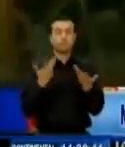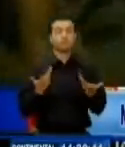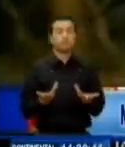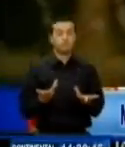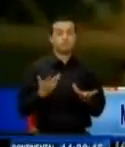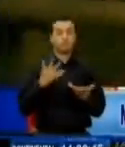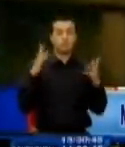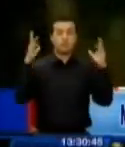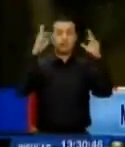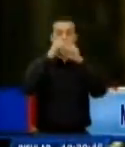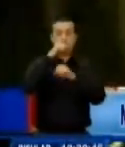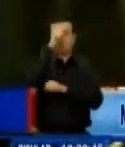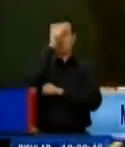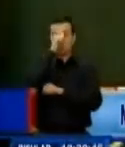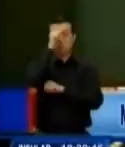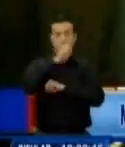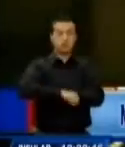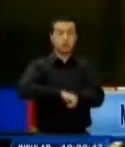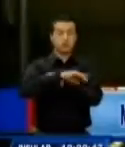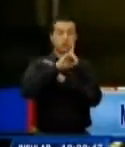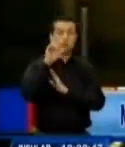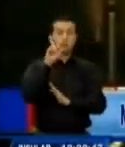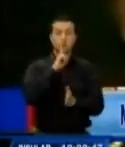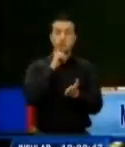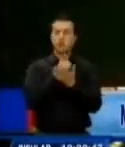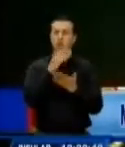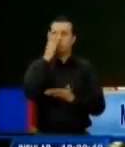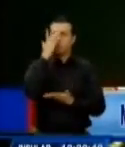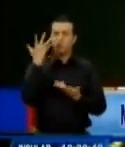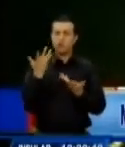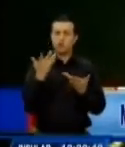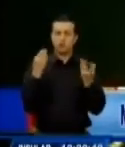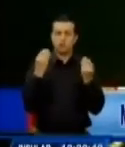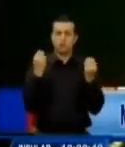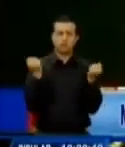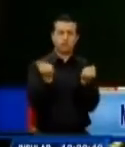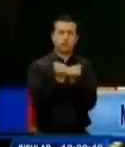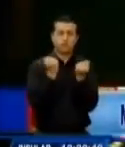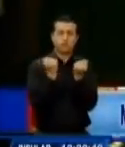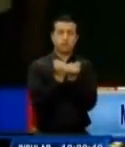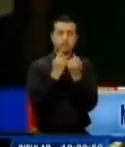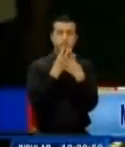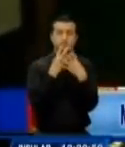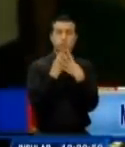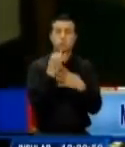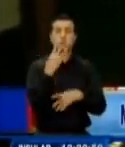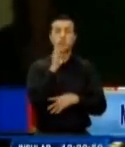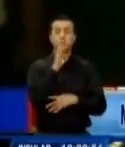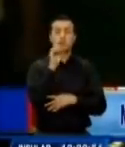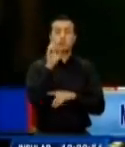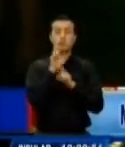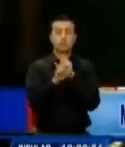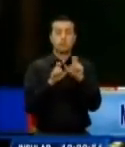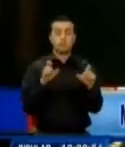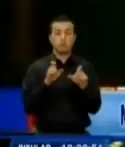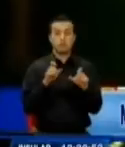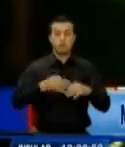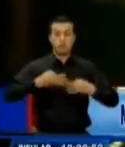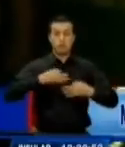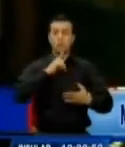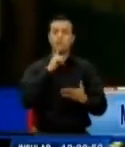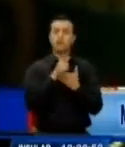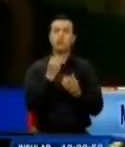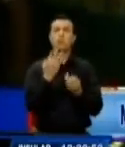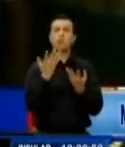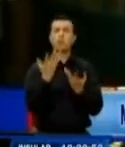horas de la noche del domingo y madrugada de este lunes. Una de las causas es el hacinamiento, ya que este penal tiene una capacidad para 600 personas, pero